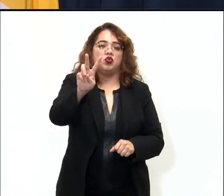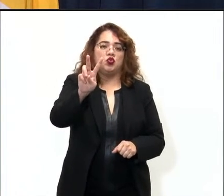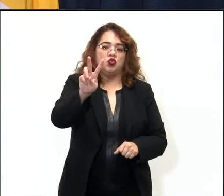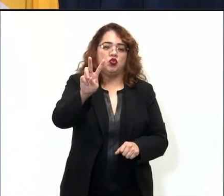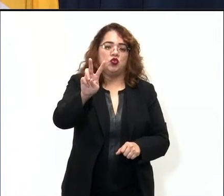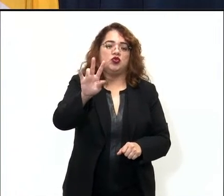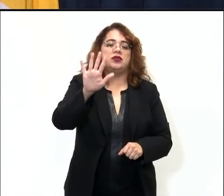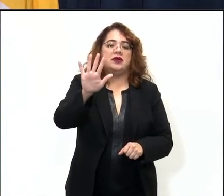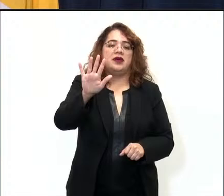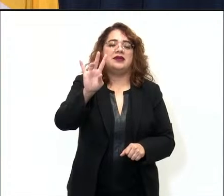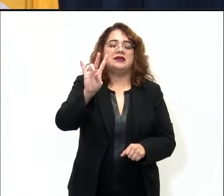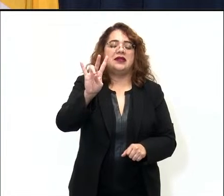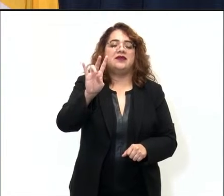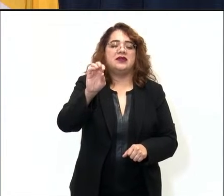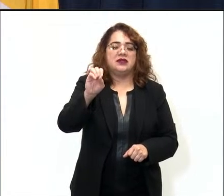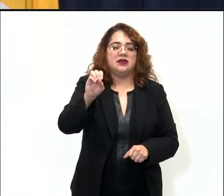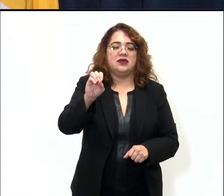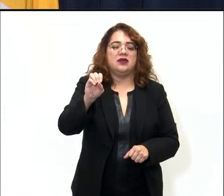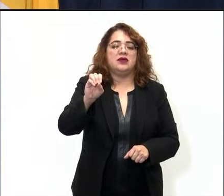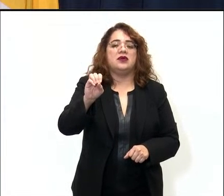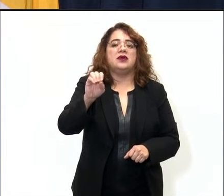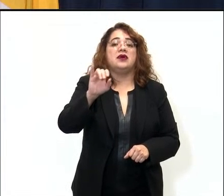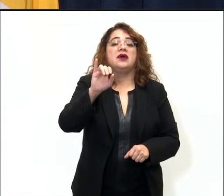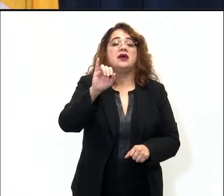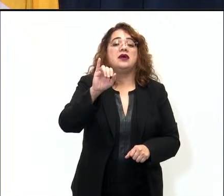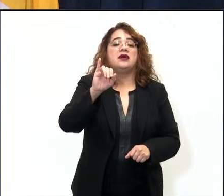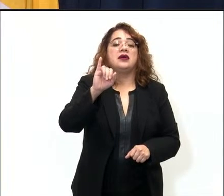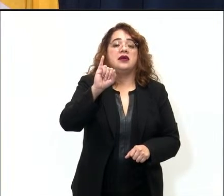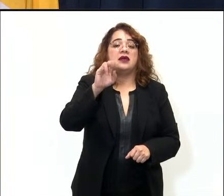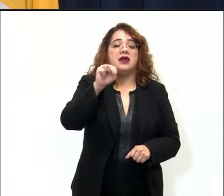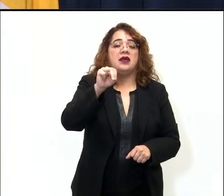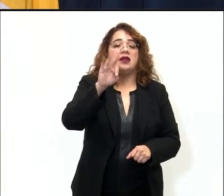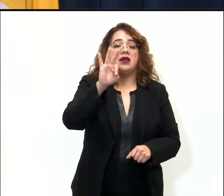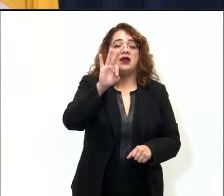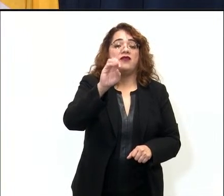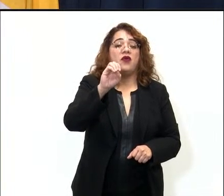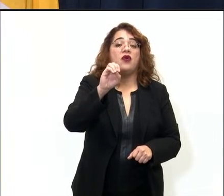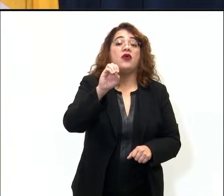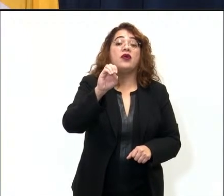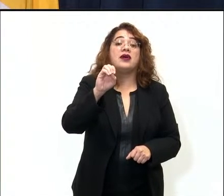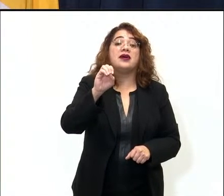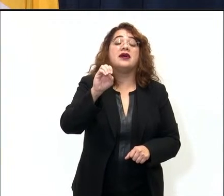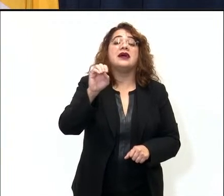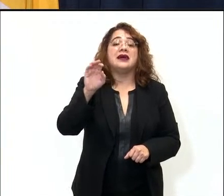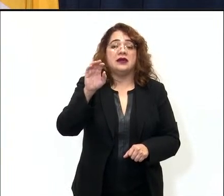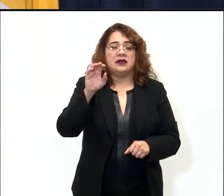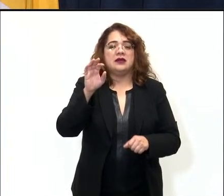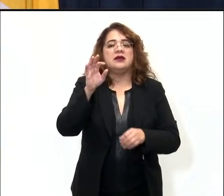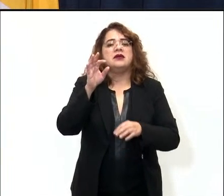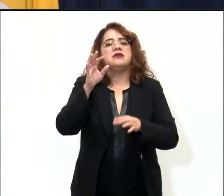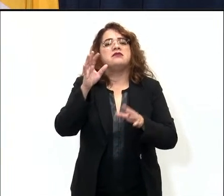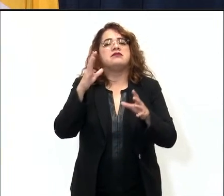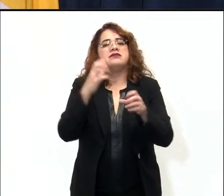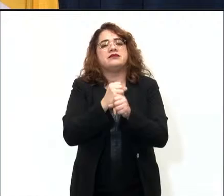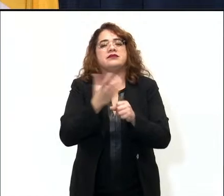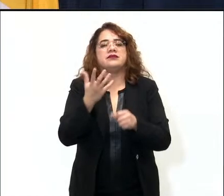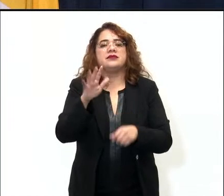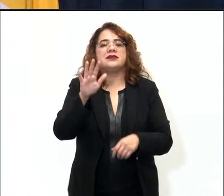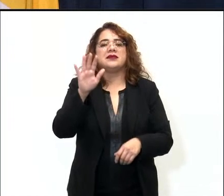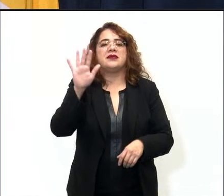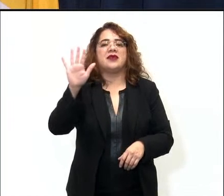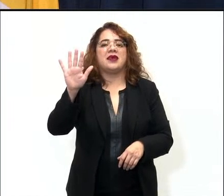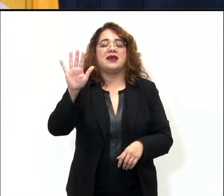562-570-INFO. que viene siendo